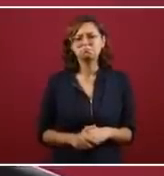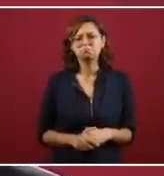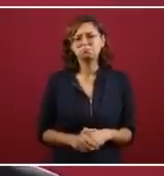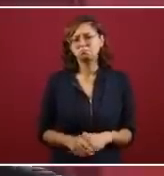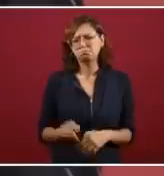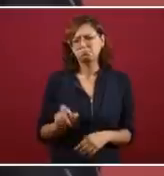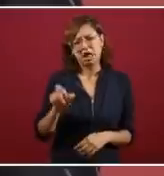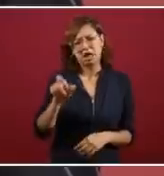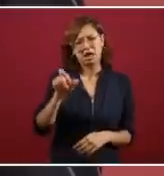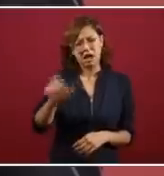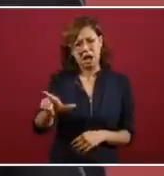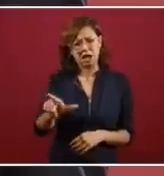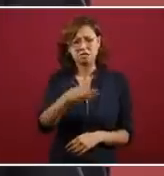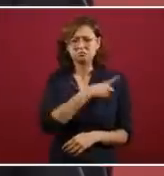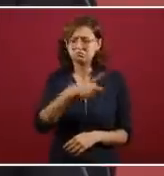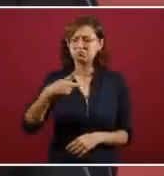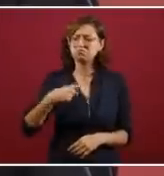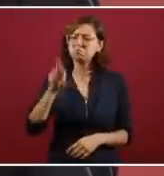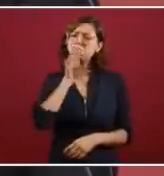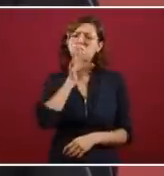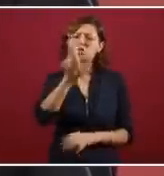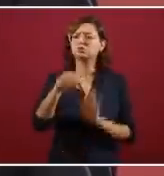responder, como lo ha hecho,